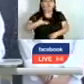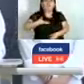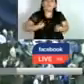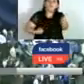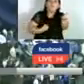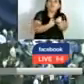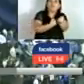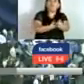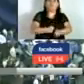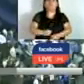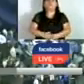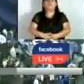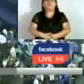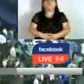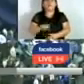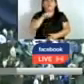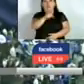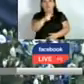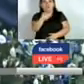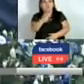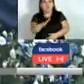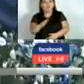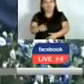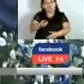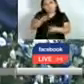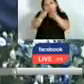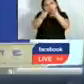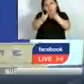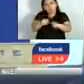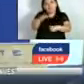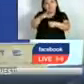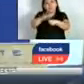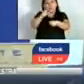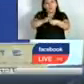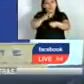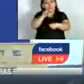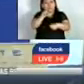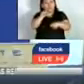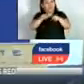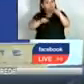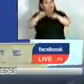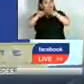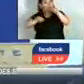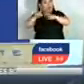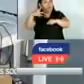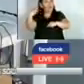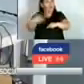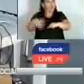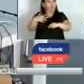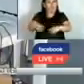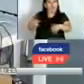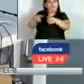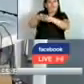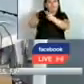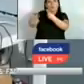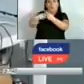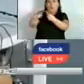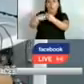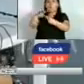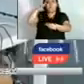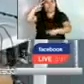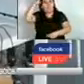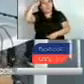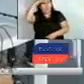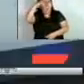contribuir. Los datos emitidos por el ente colegiado marcan una tendencia irreversible, convirtiéndose en uno de los golpes políticos